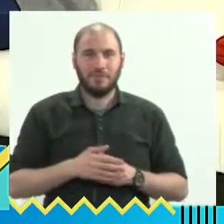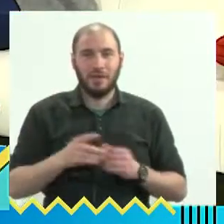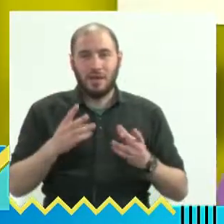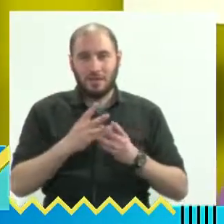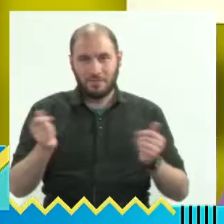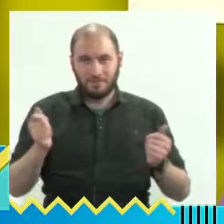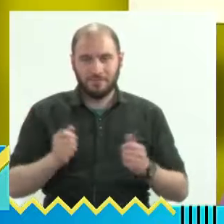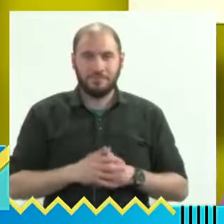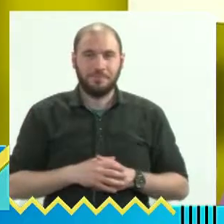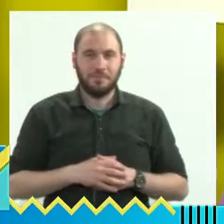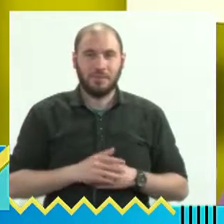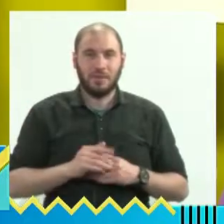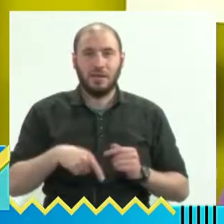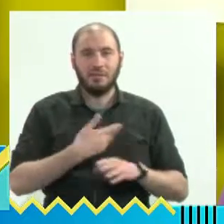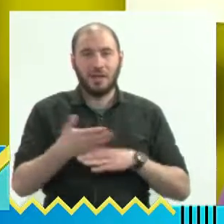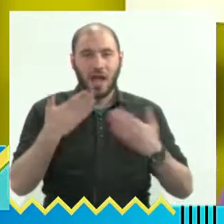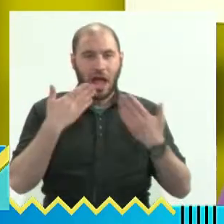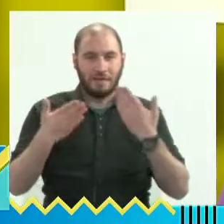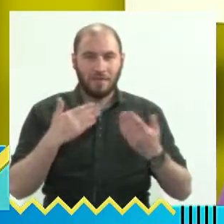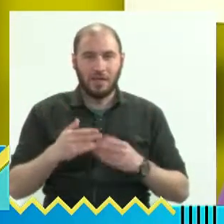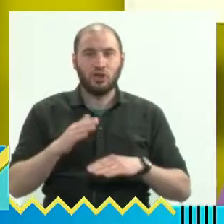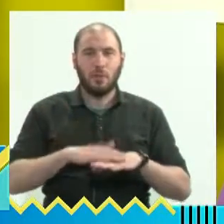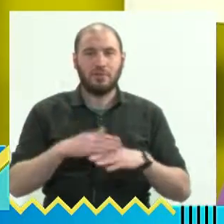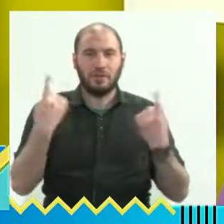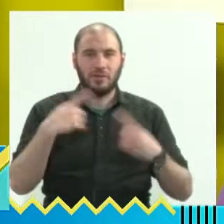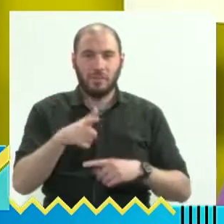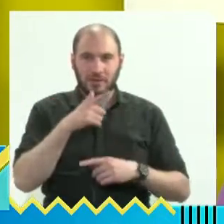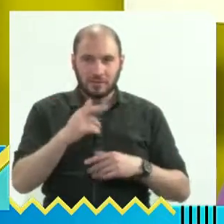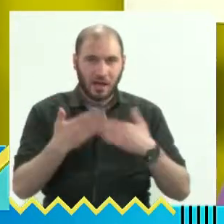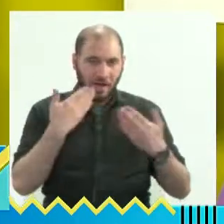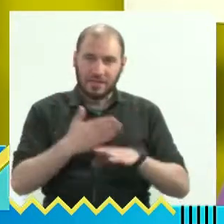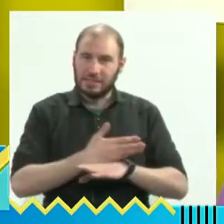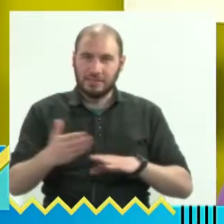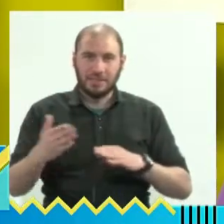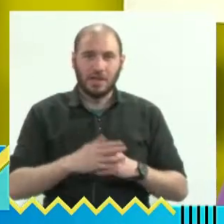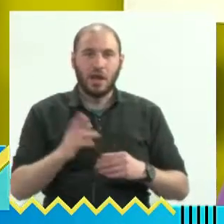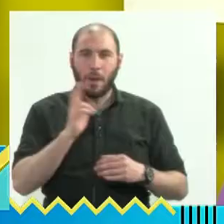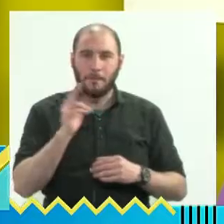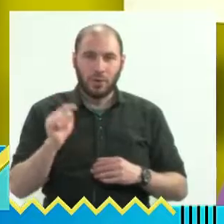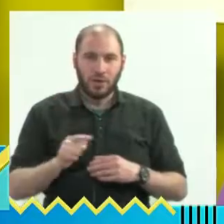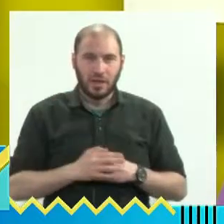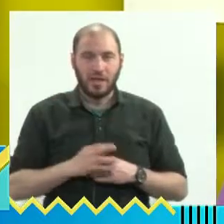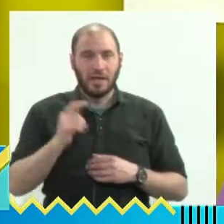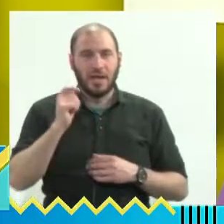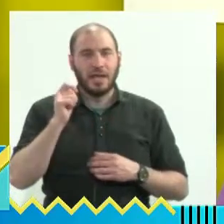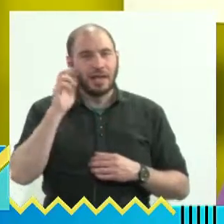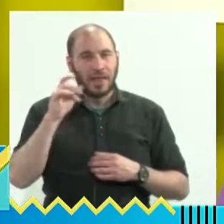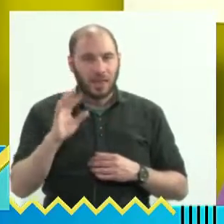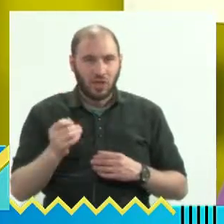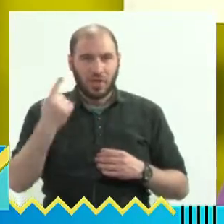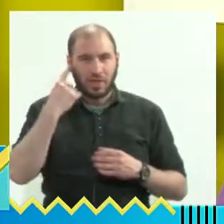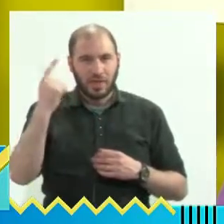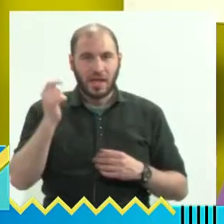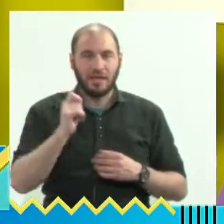Nos vamos a ir, seguimos hablando, por supuesto, el compromiso de Distintos Parecidos, de seguir hablando de la mujer, ¿sí? Del género, ¿sí? De la